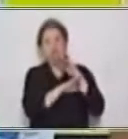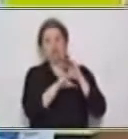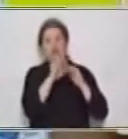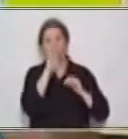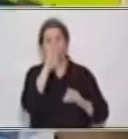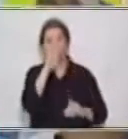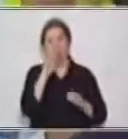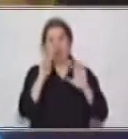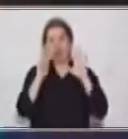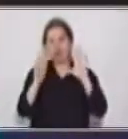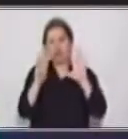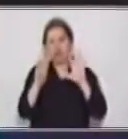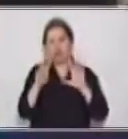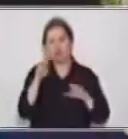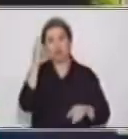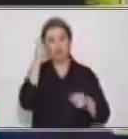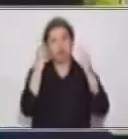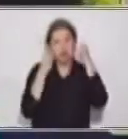Dos veces.